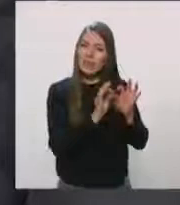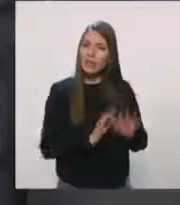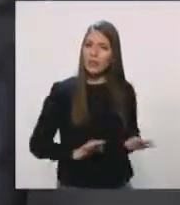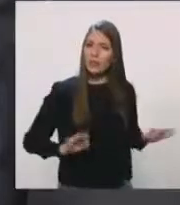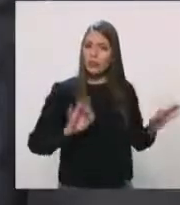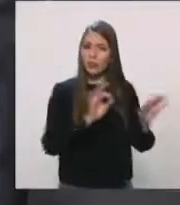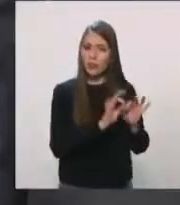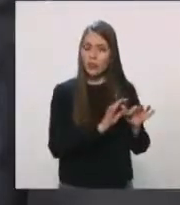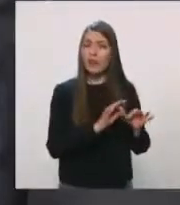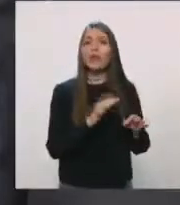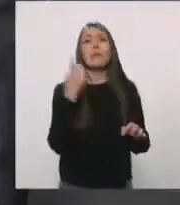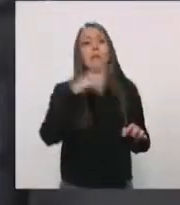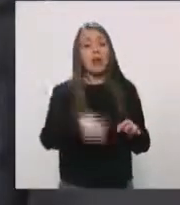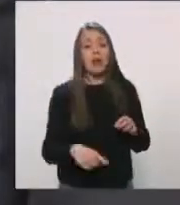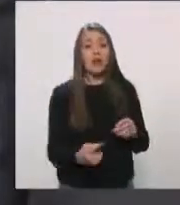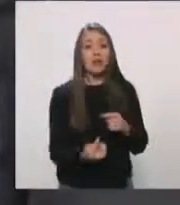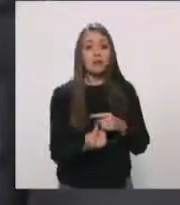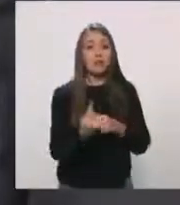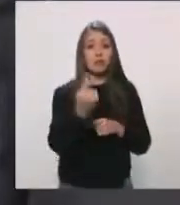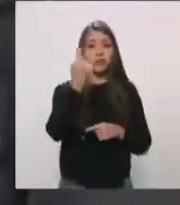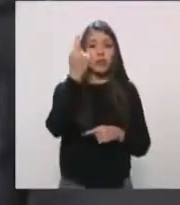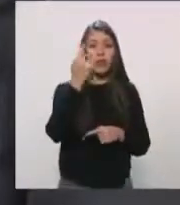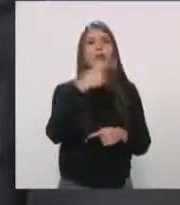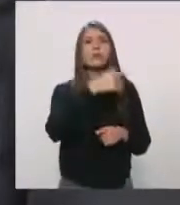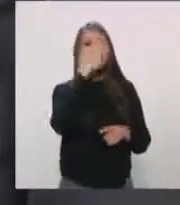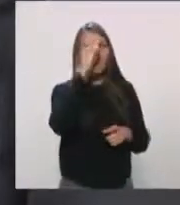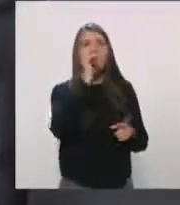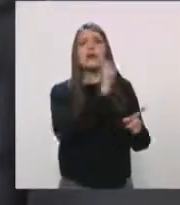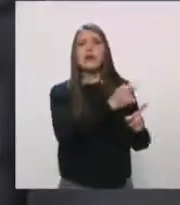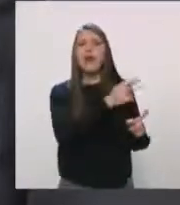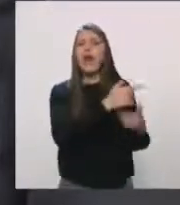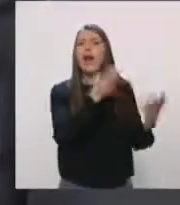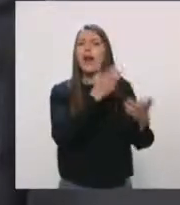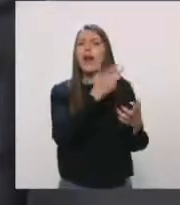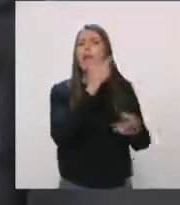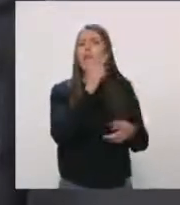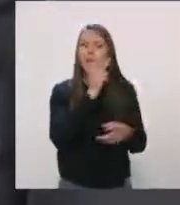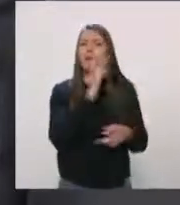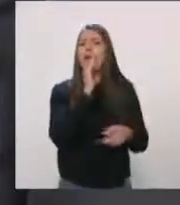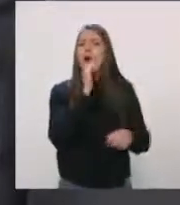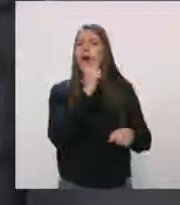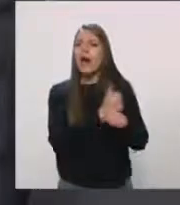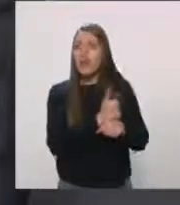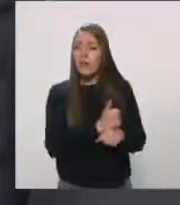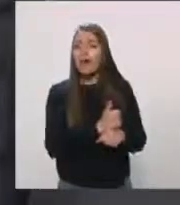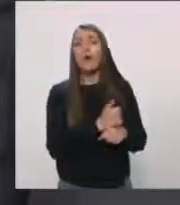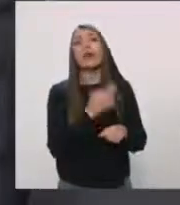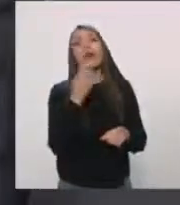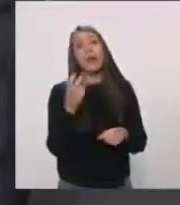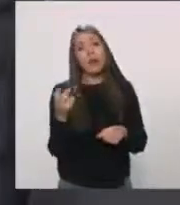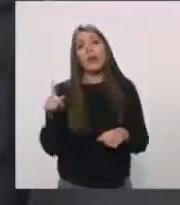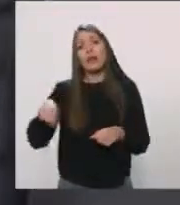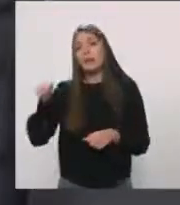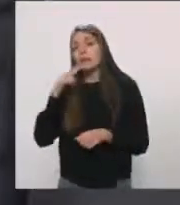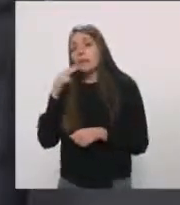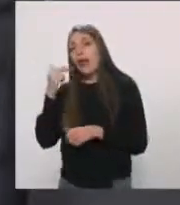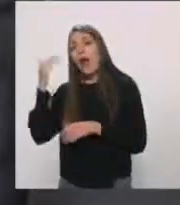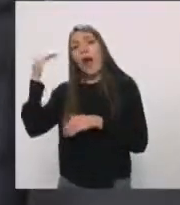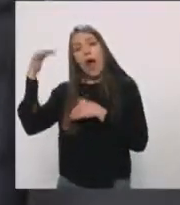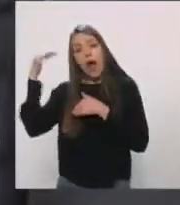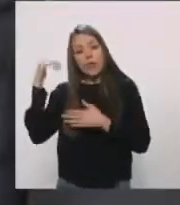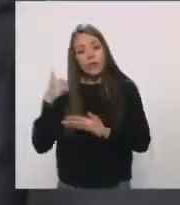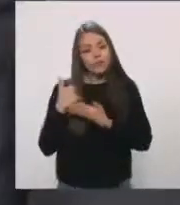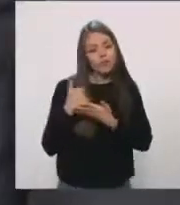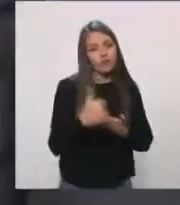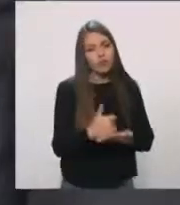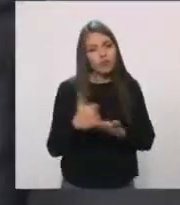Queremos que esos niños cuando crezcan sepan quién fue el padre, la madre o el abuelo y eso se logra a través de los adultos que están alrededor